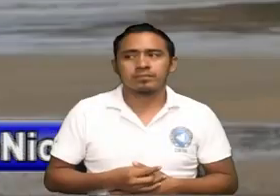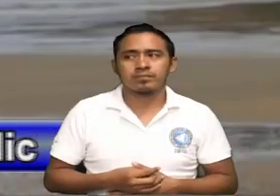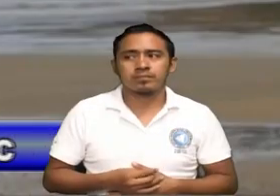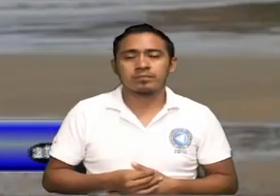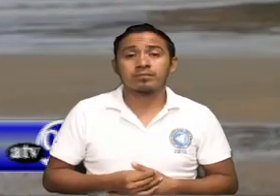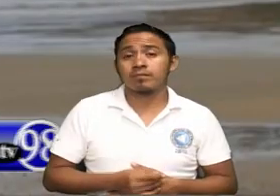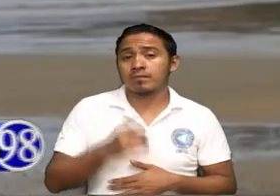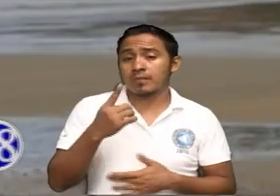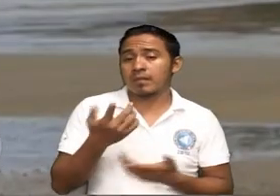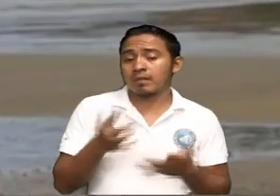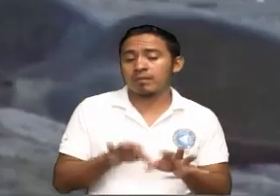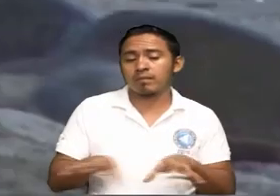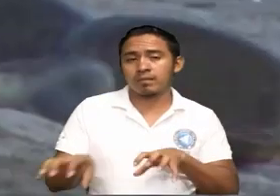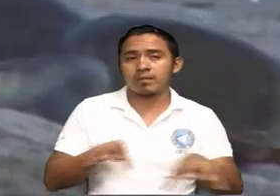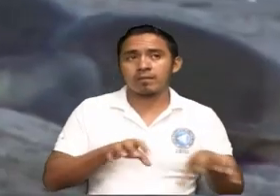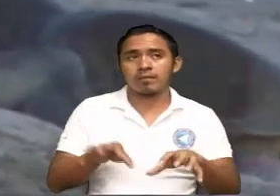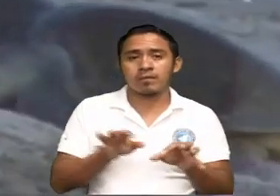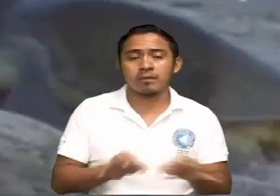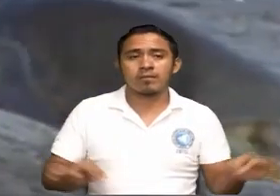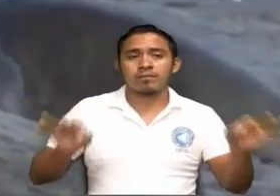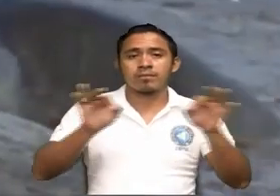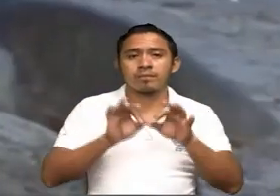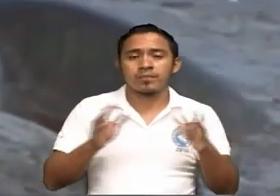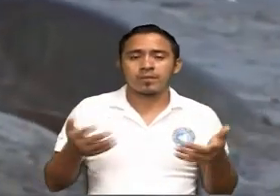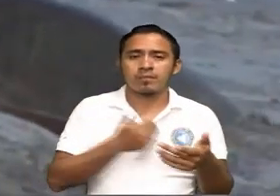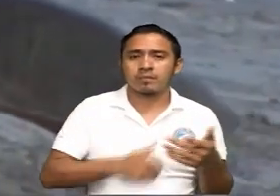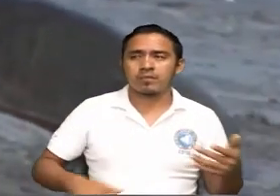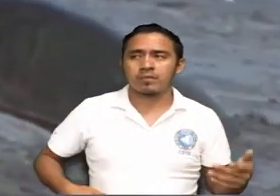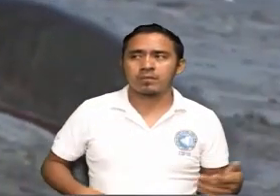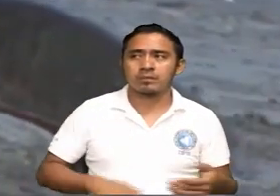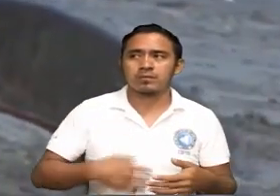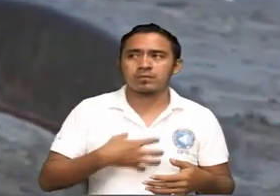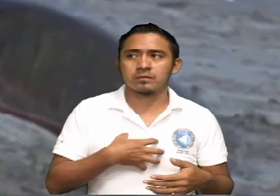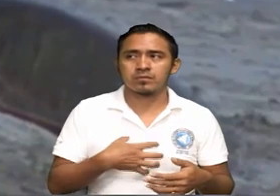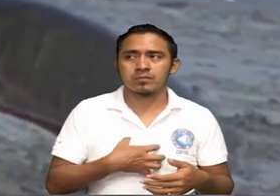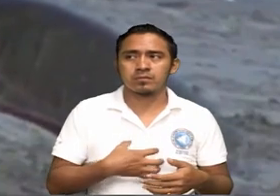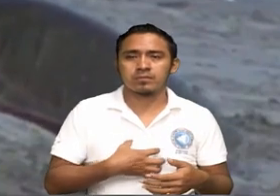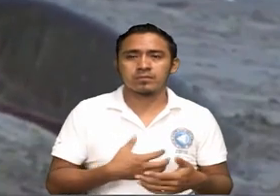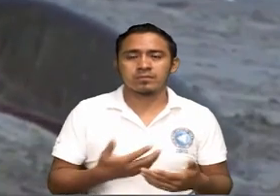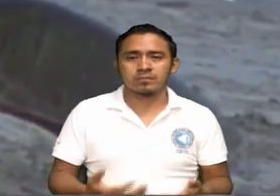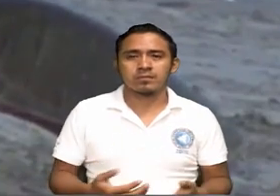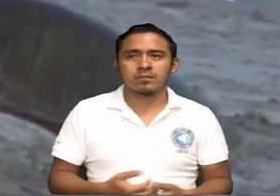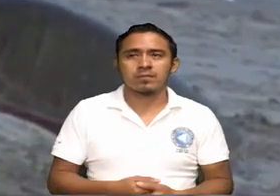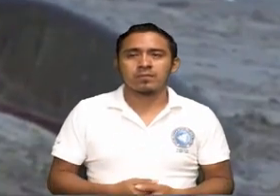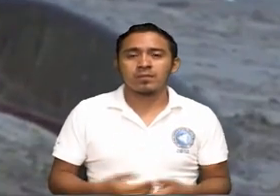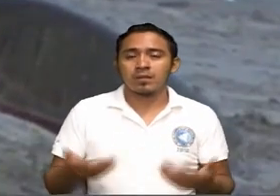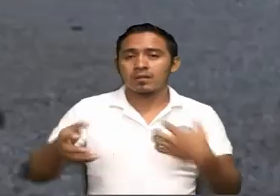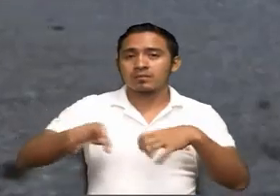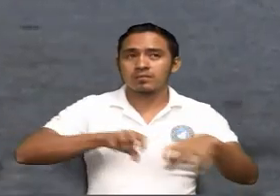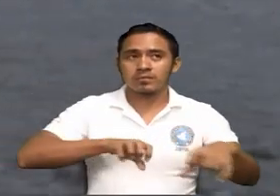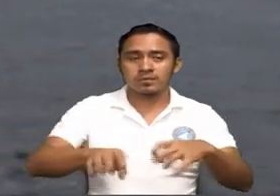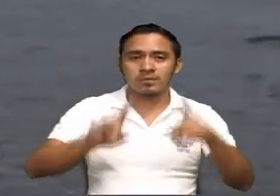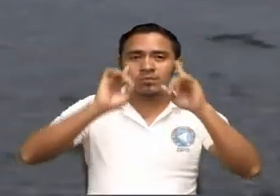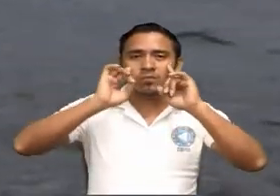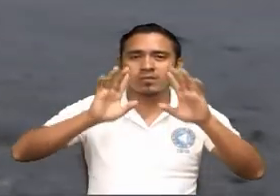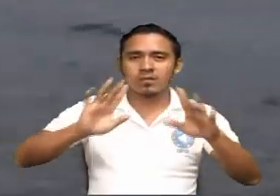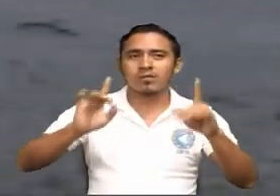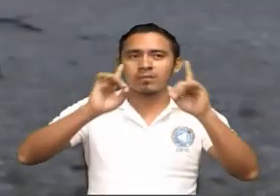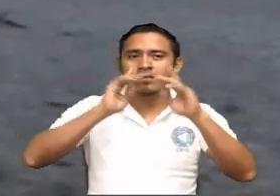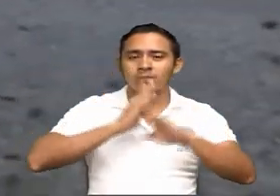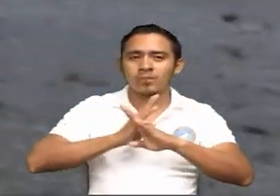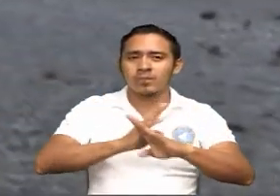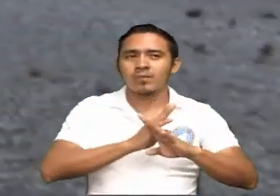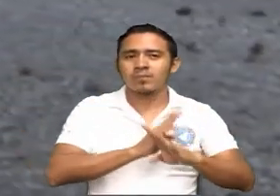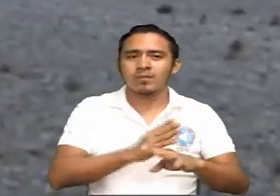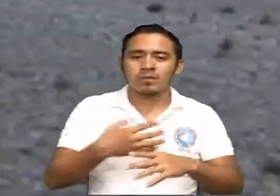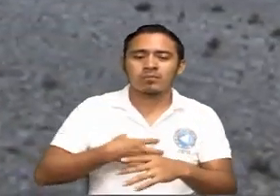Una de las principales actividades organizadas por el Ministerio de los Recursos Naturales fue la campaña sobre el cuidado y protección de nuestras tortugas